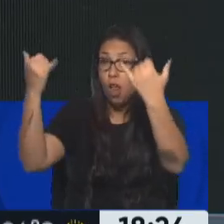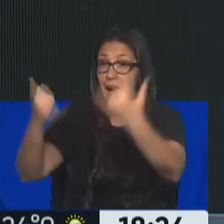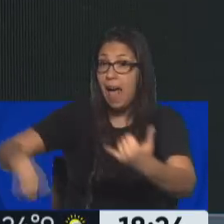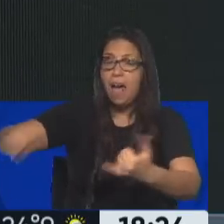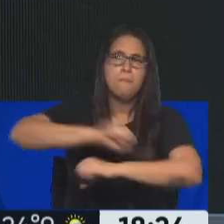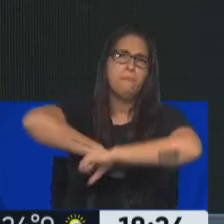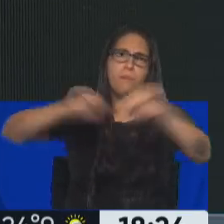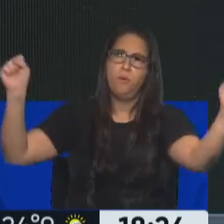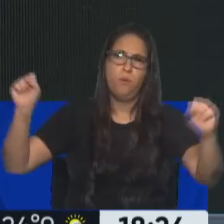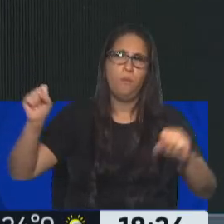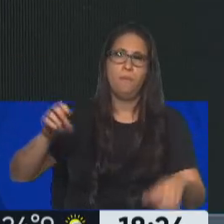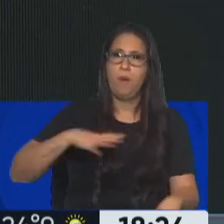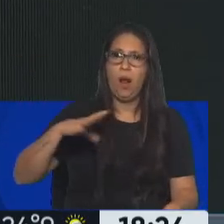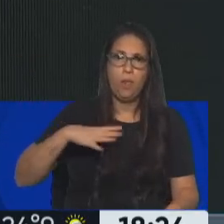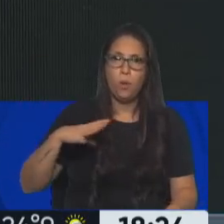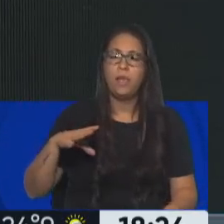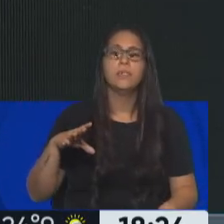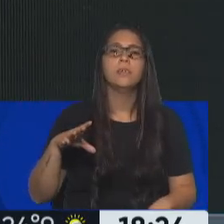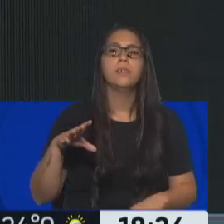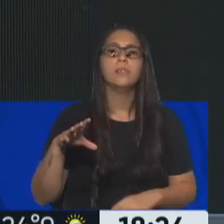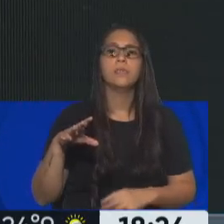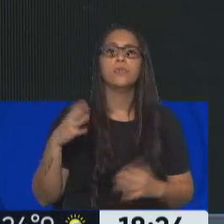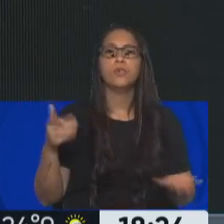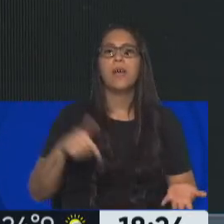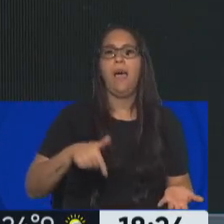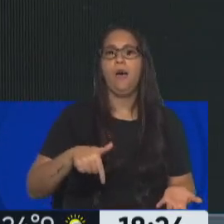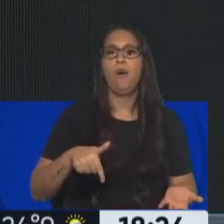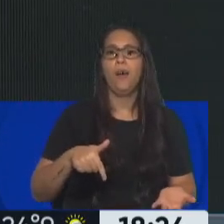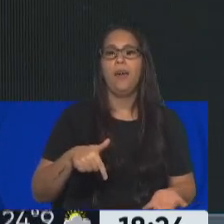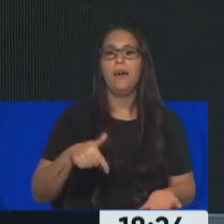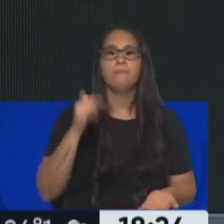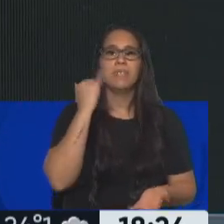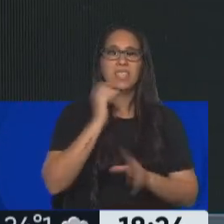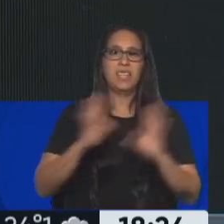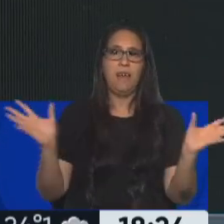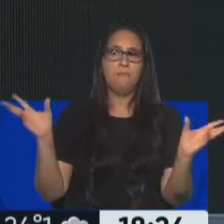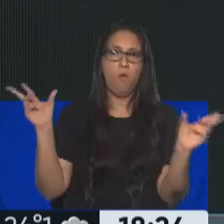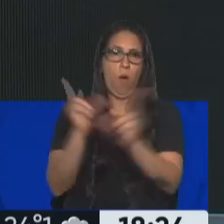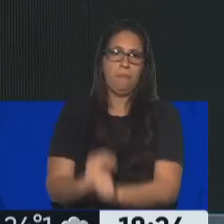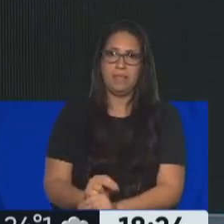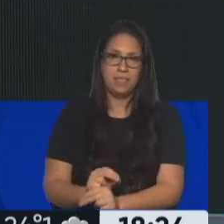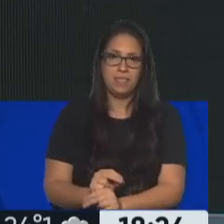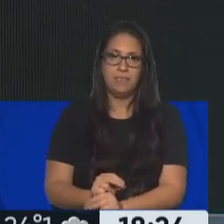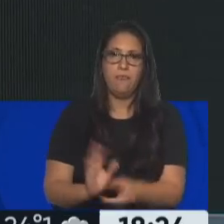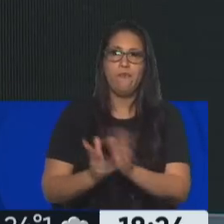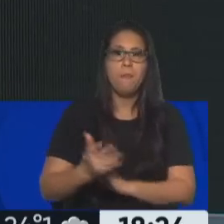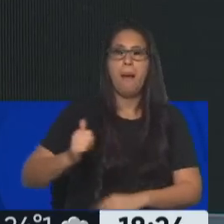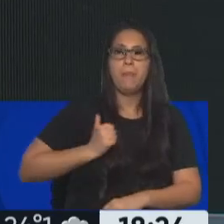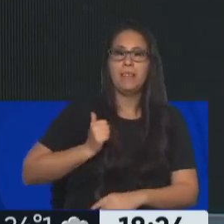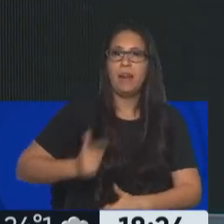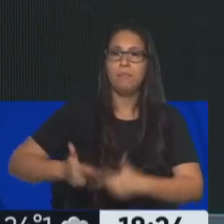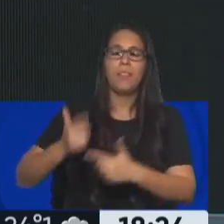de manera tal que hoy por hoy ya está básicamente destruida la capacidad militar de